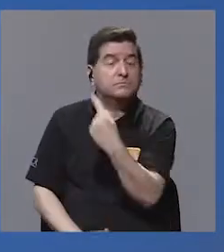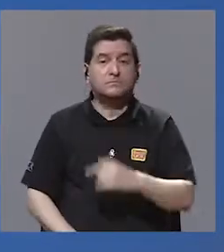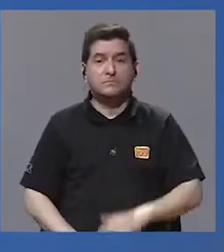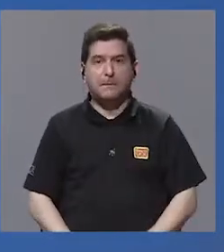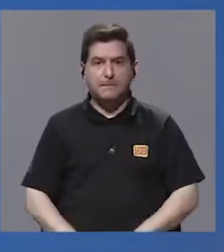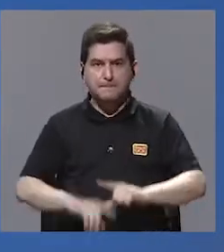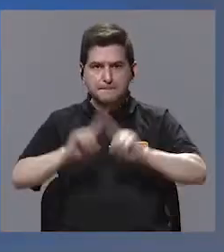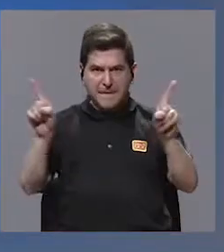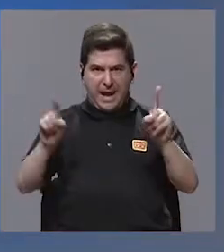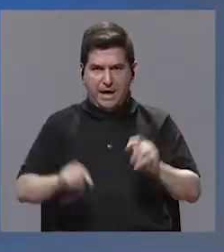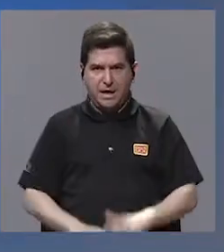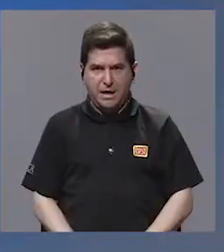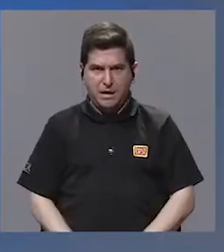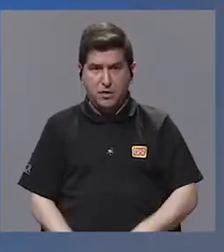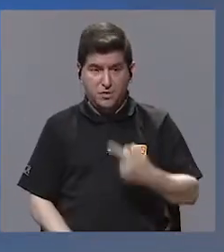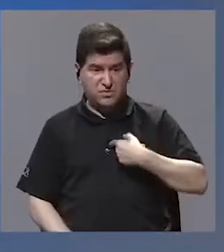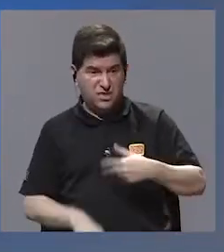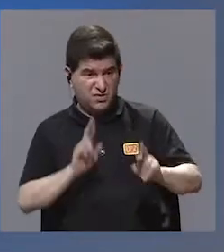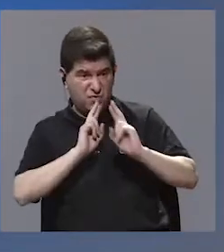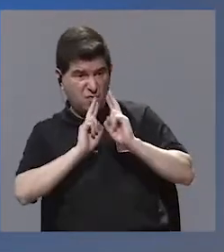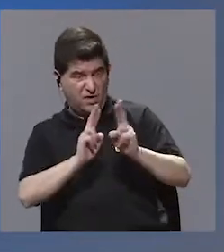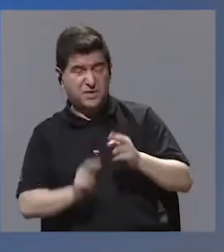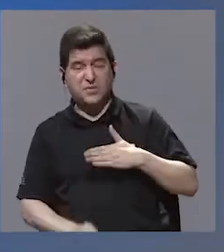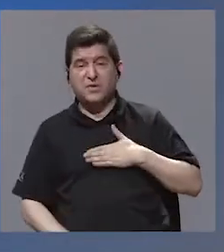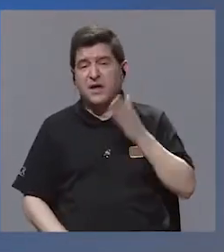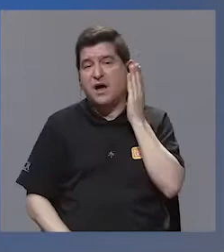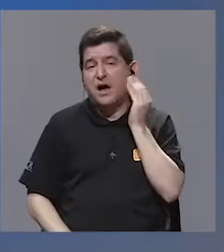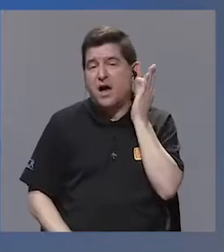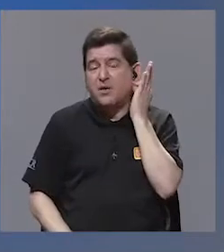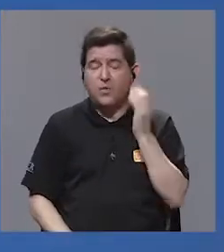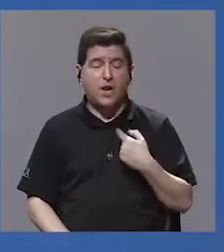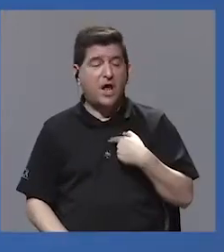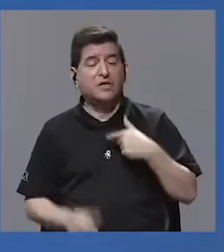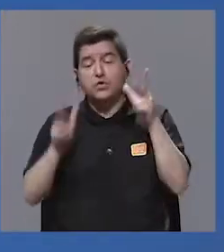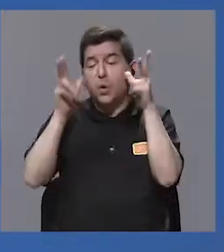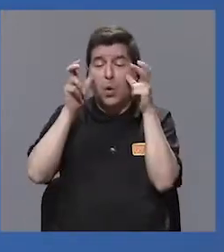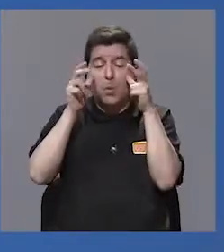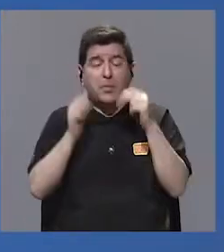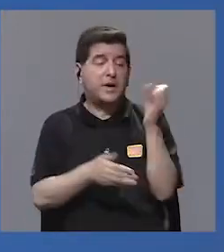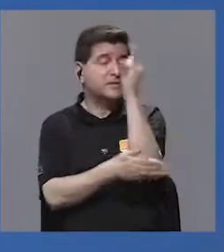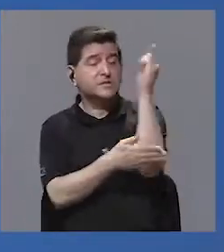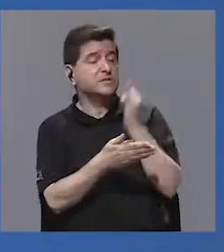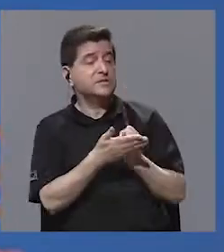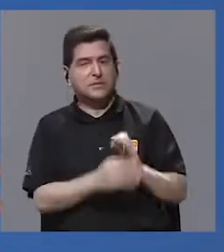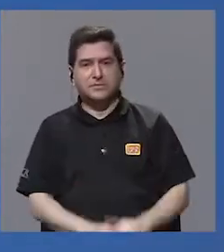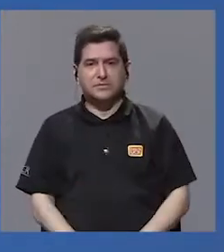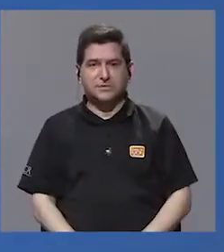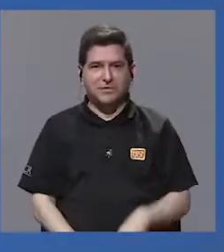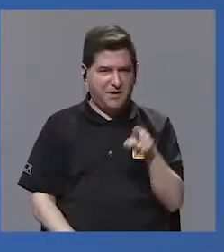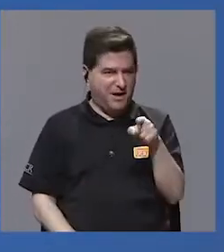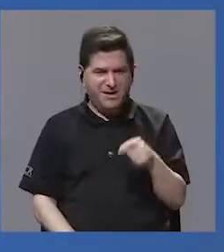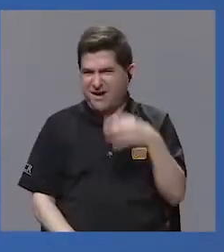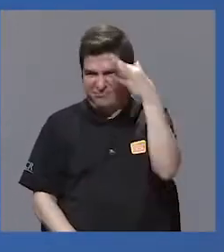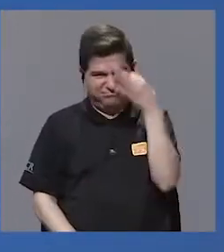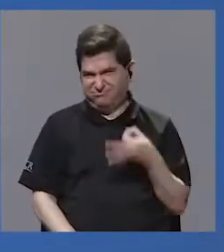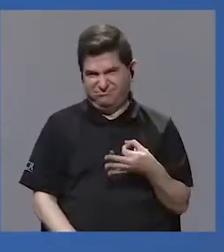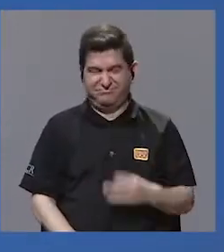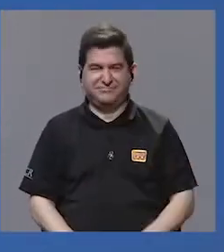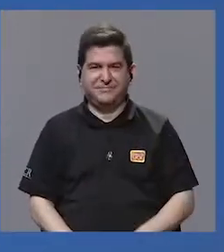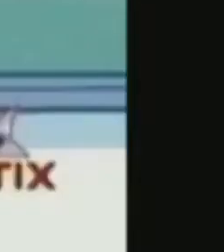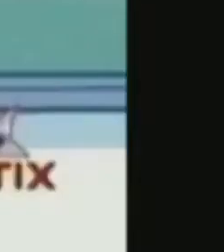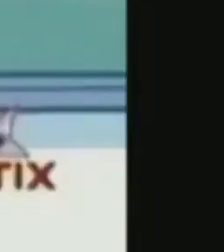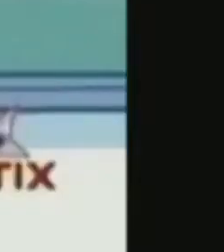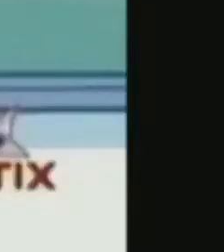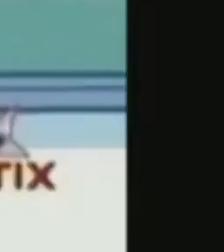dañar los ojos pero si le hubiera respondido a mi abuela estoy apreciando el arte obviamente no me hubiera